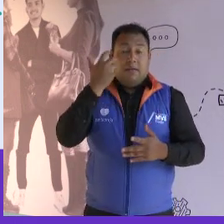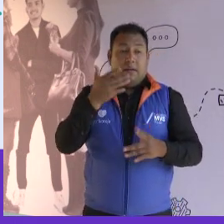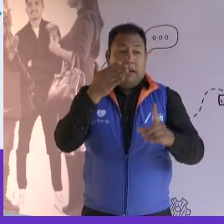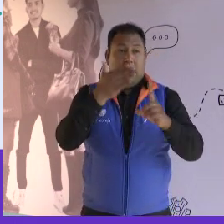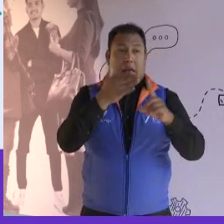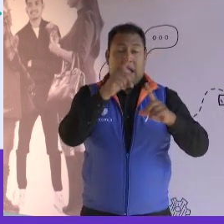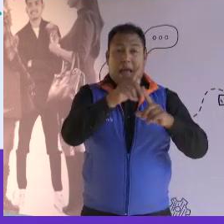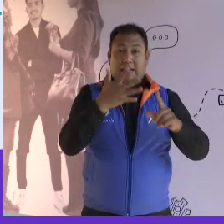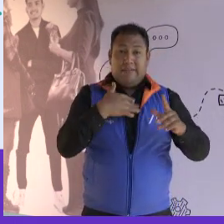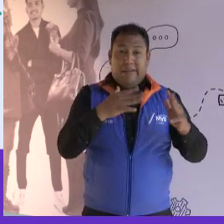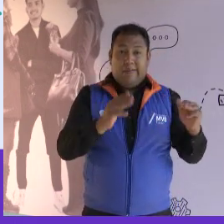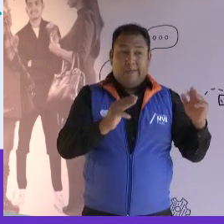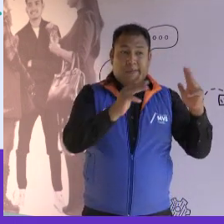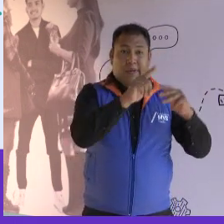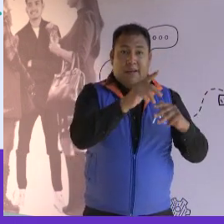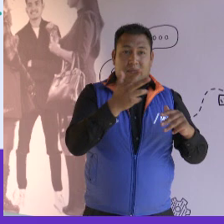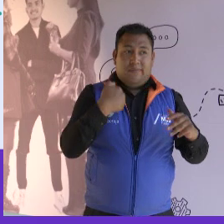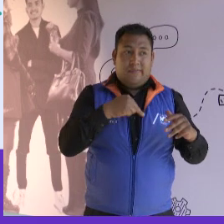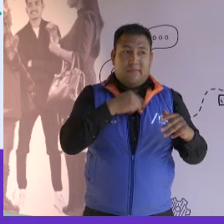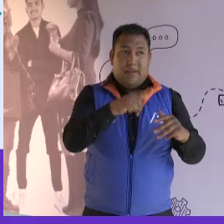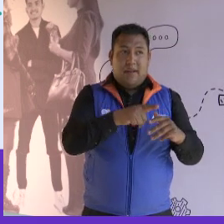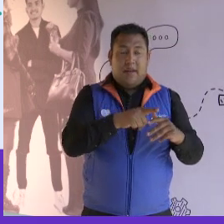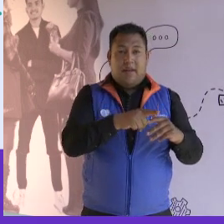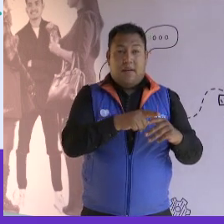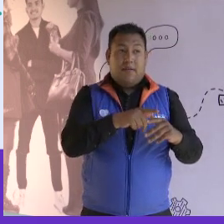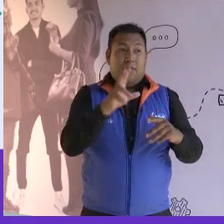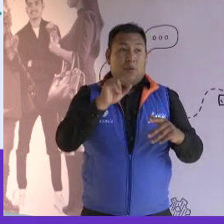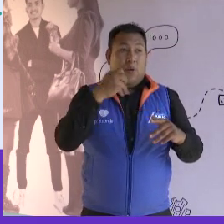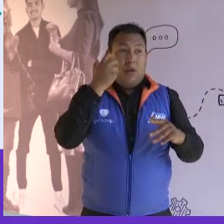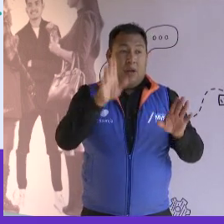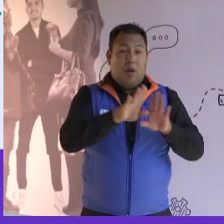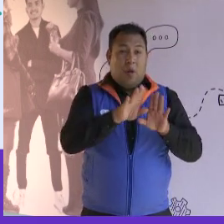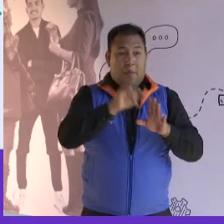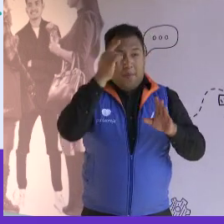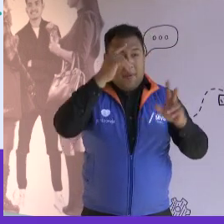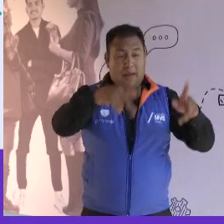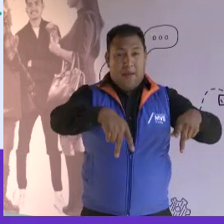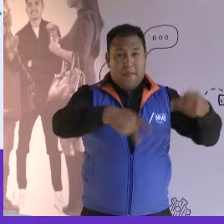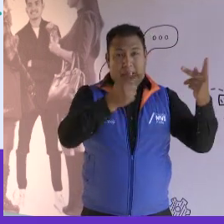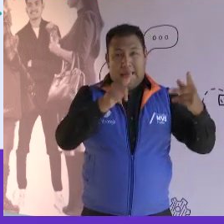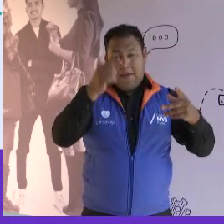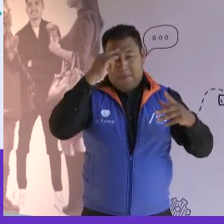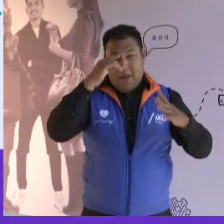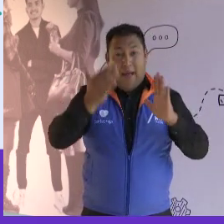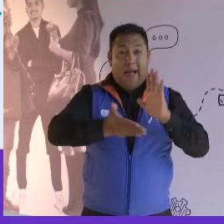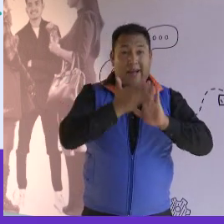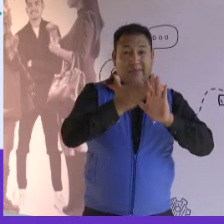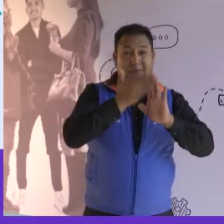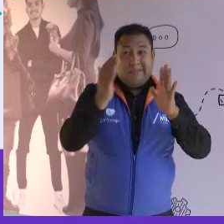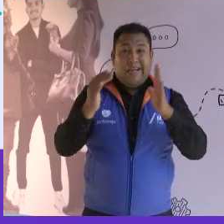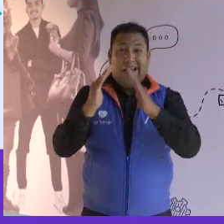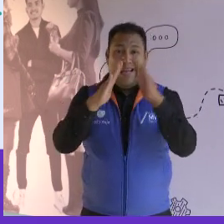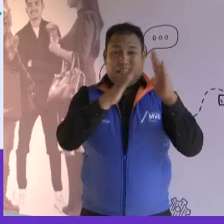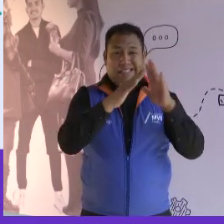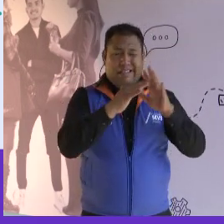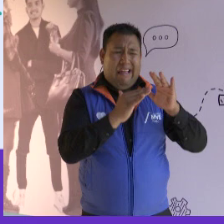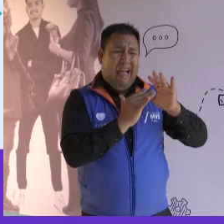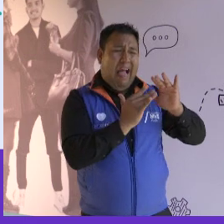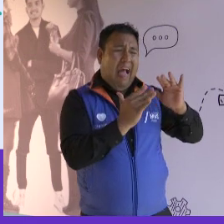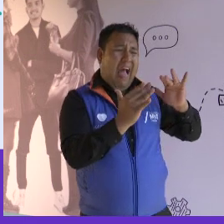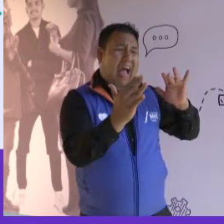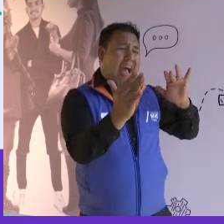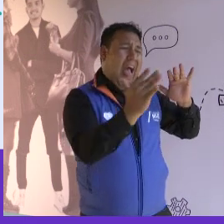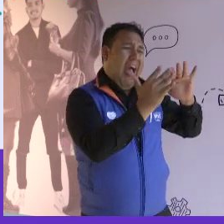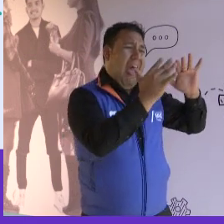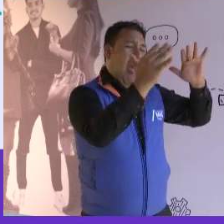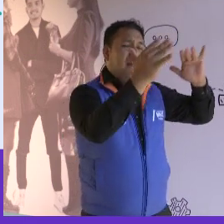un cerro para que no se vendiera a casas habitacionales, que es un problema común en México. Entonces, en aquel